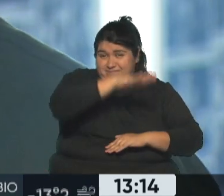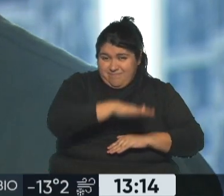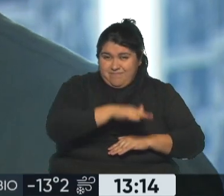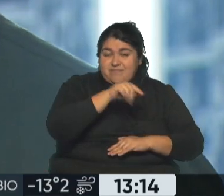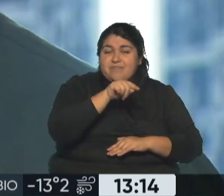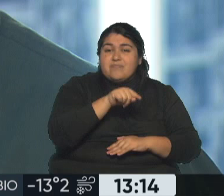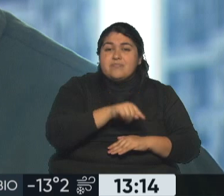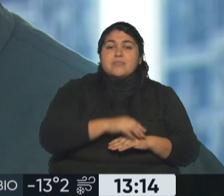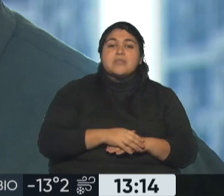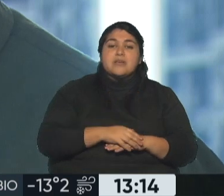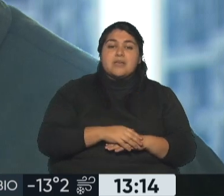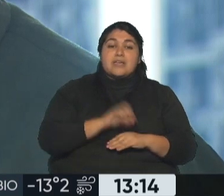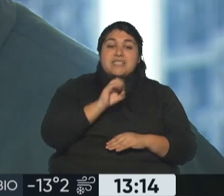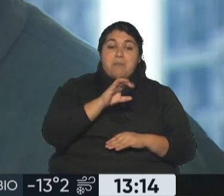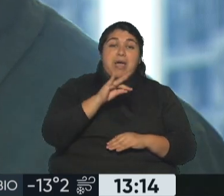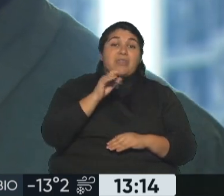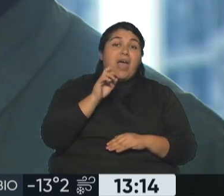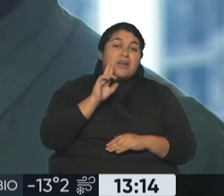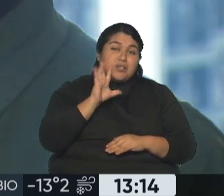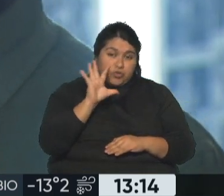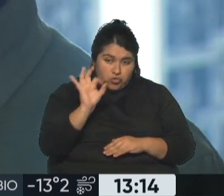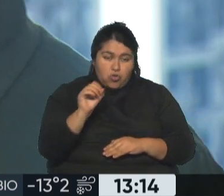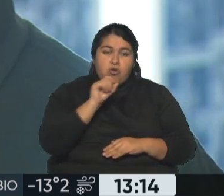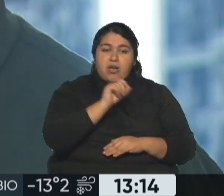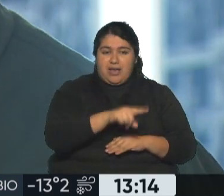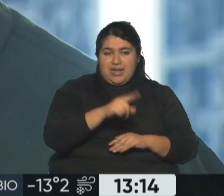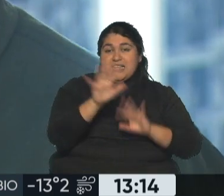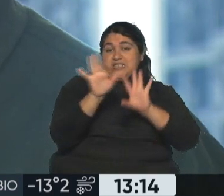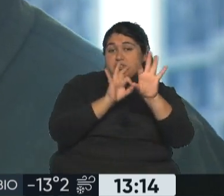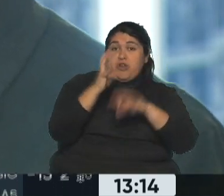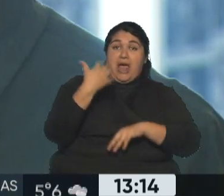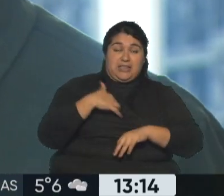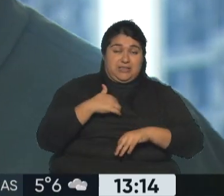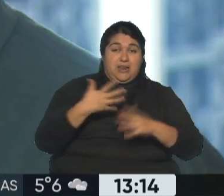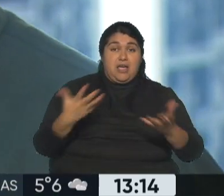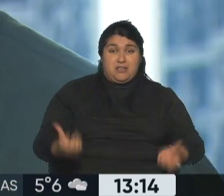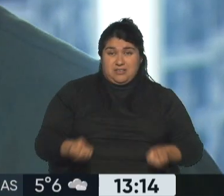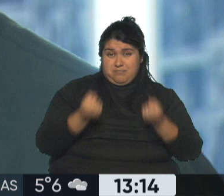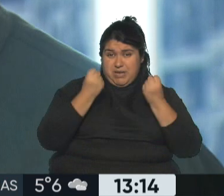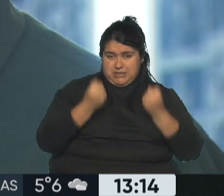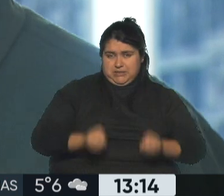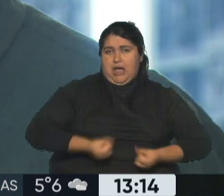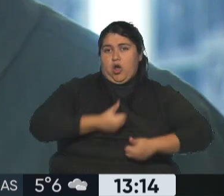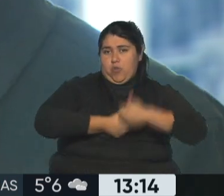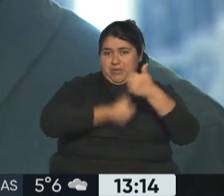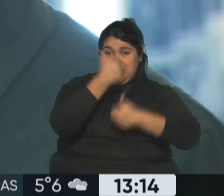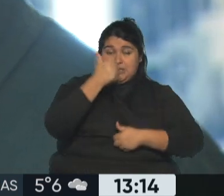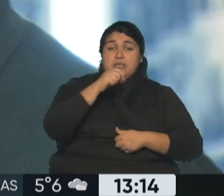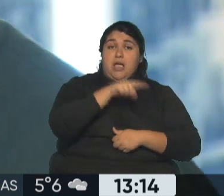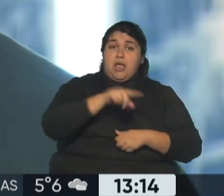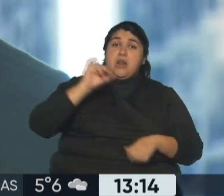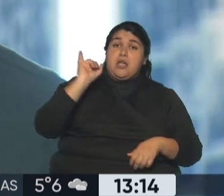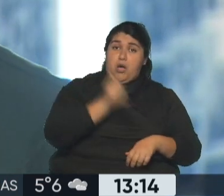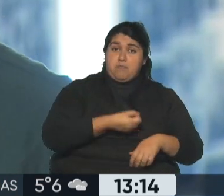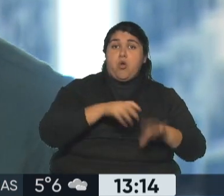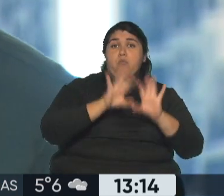Villarroel. Bueno, Darío fue miembro fundador de la selección argentina de pesas paralímpicas. Él fue campeón mundial de pesas